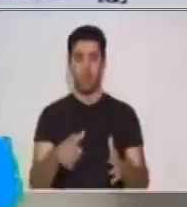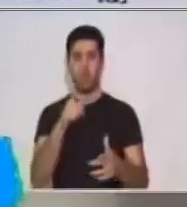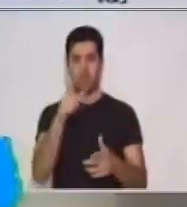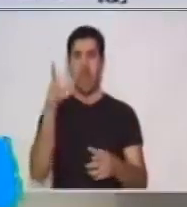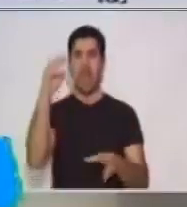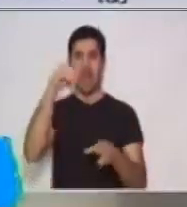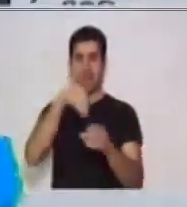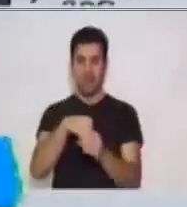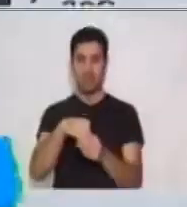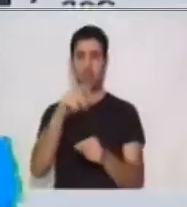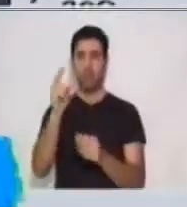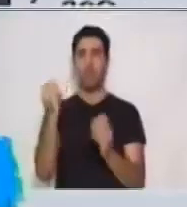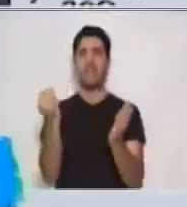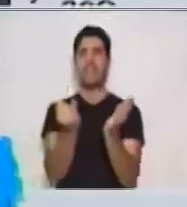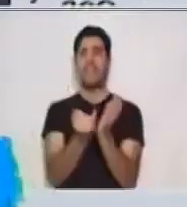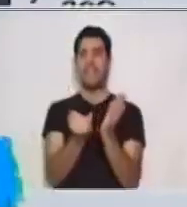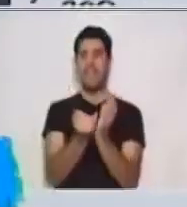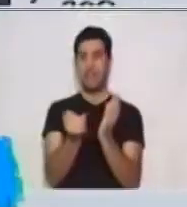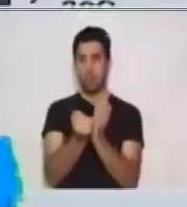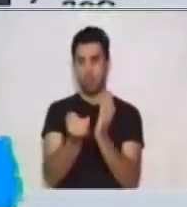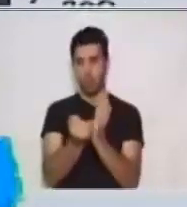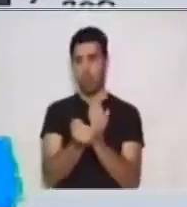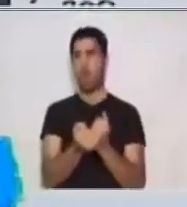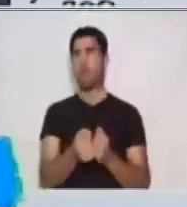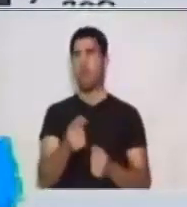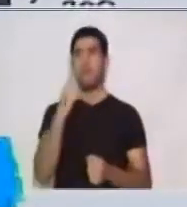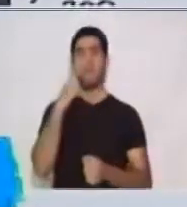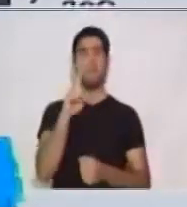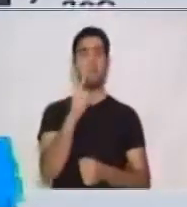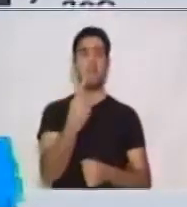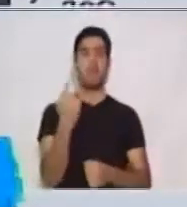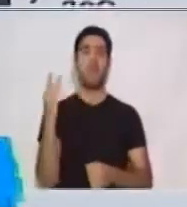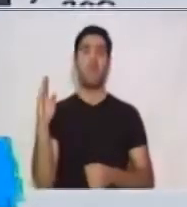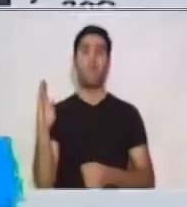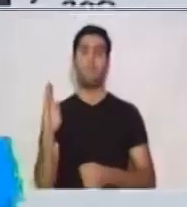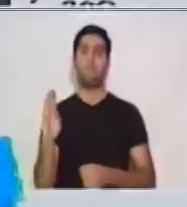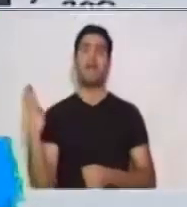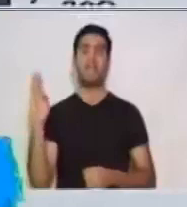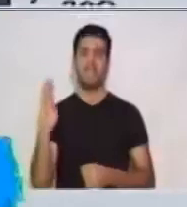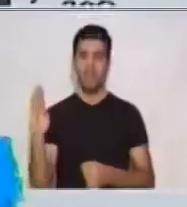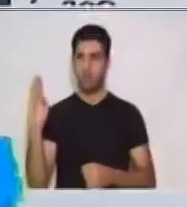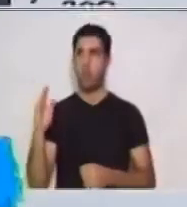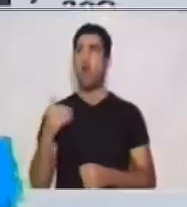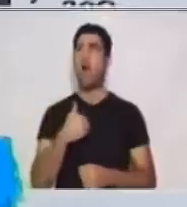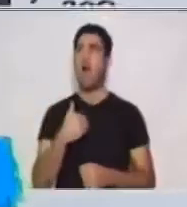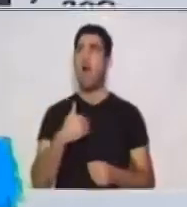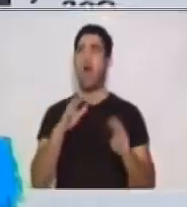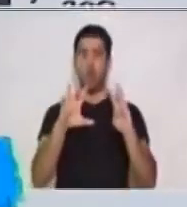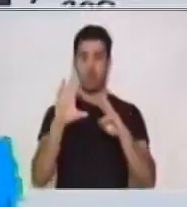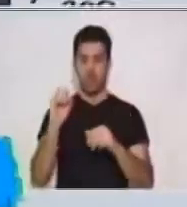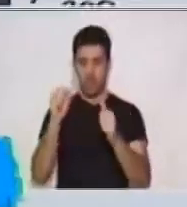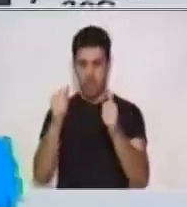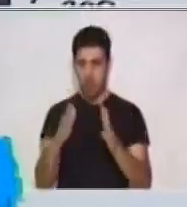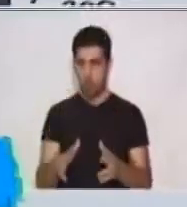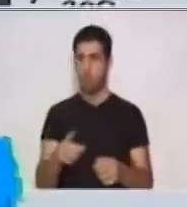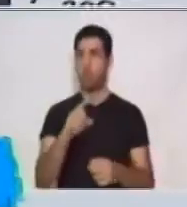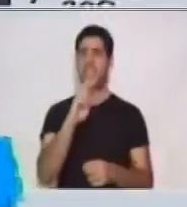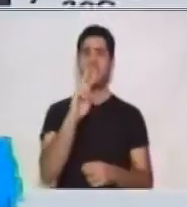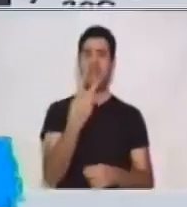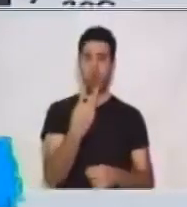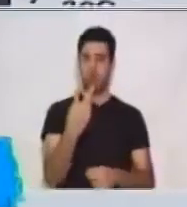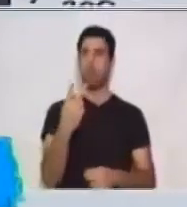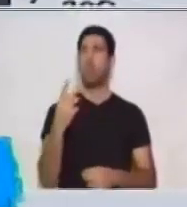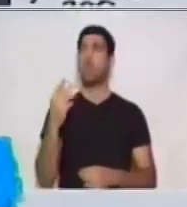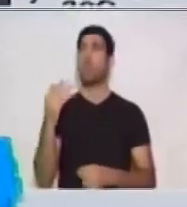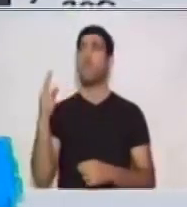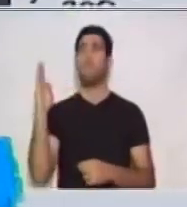en tu instituto, por ejemplo, en primero básico hay 80 estudiantes, en segundo básico 70, en